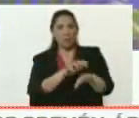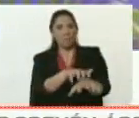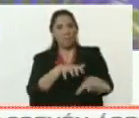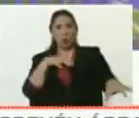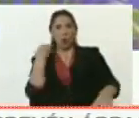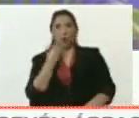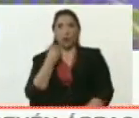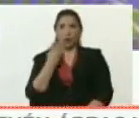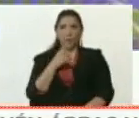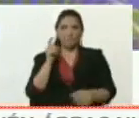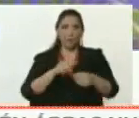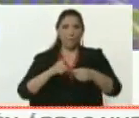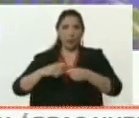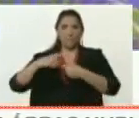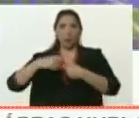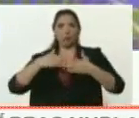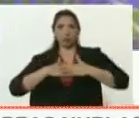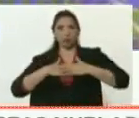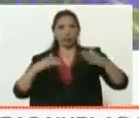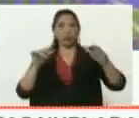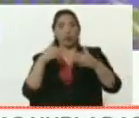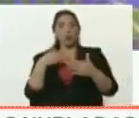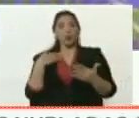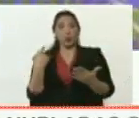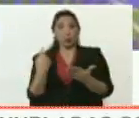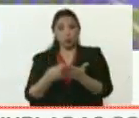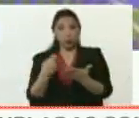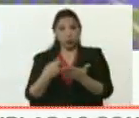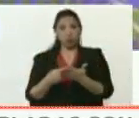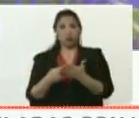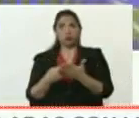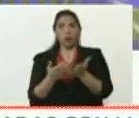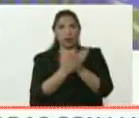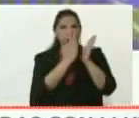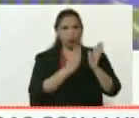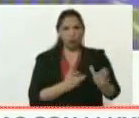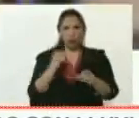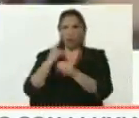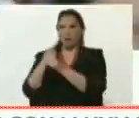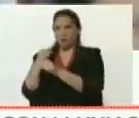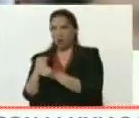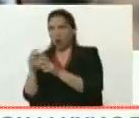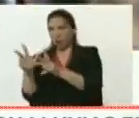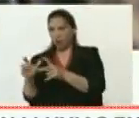jóvenes, garantizándoles un sustento, estudio, trabajo,